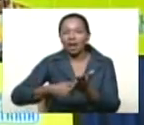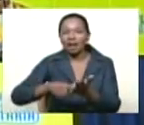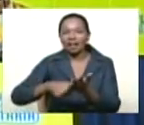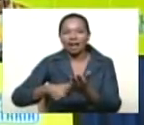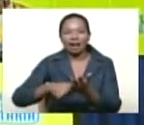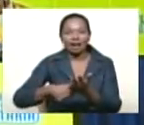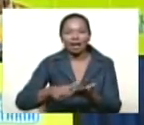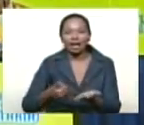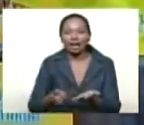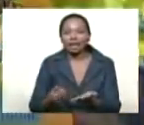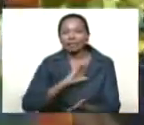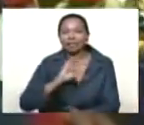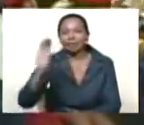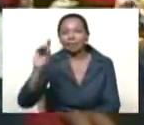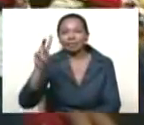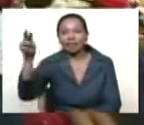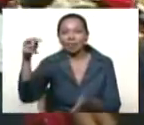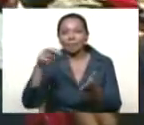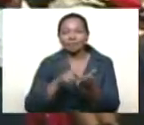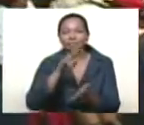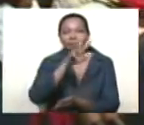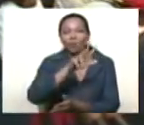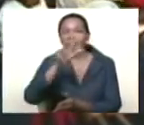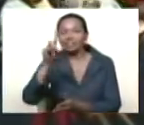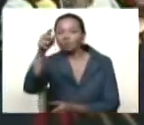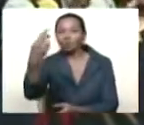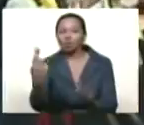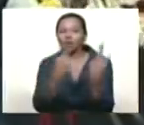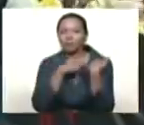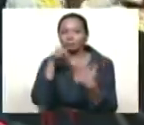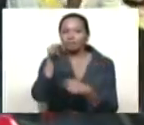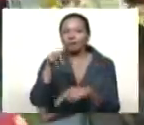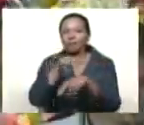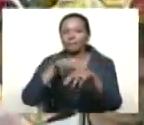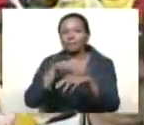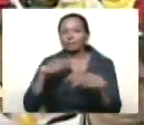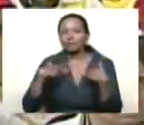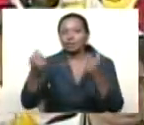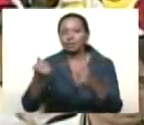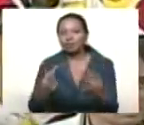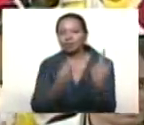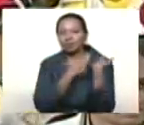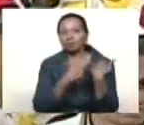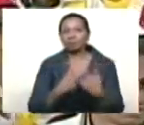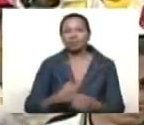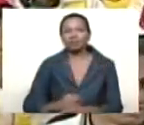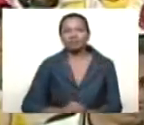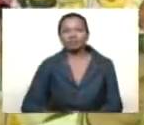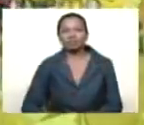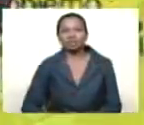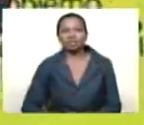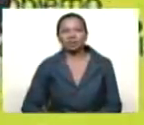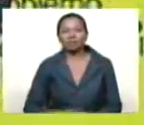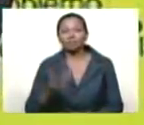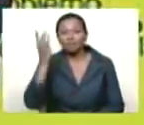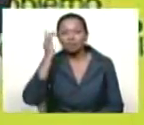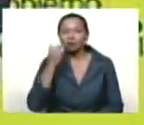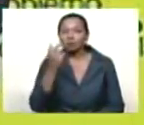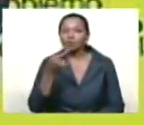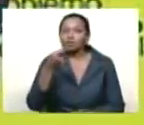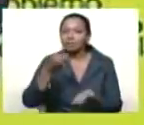los 2.053 graduandos. Ministro, encárguese usted. Muy bien, no sabía, menos mal que tú dijiste,